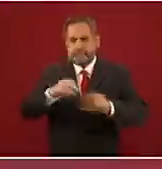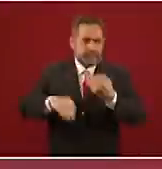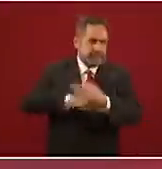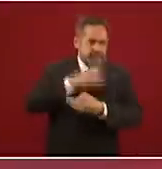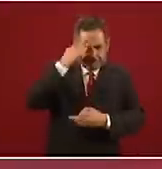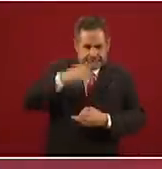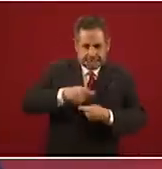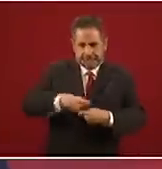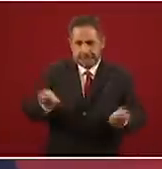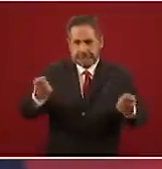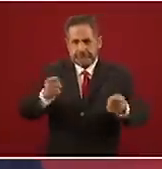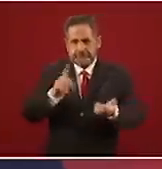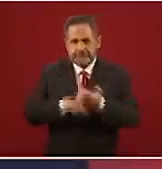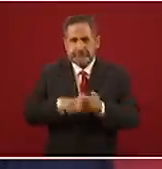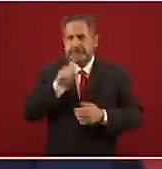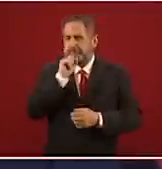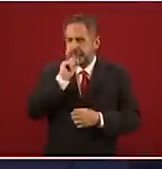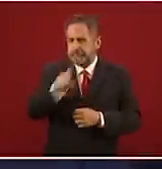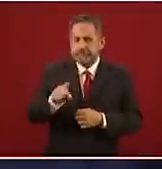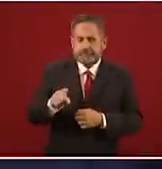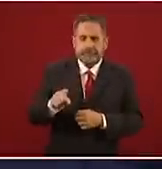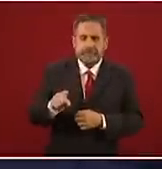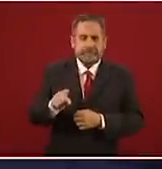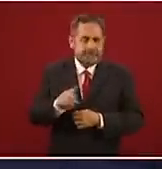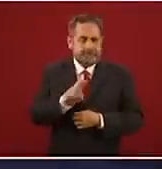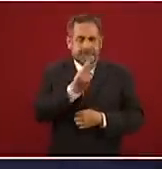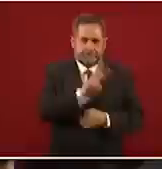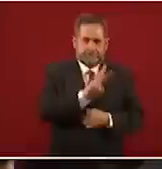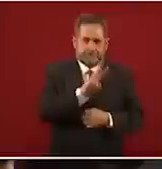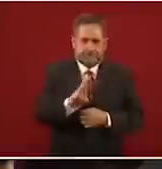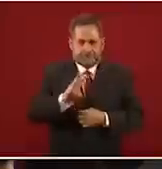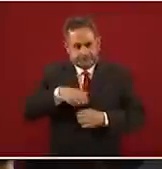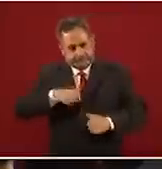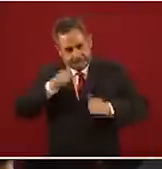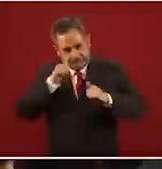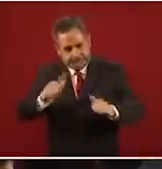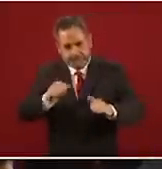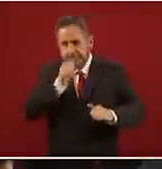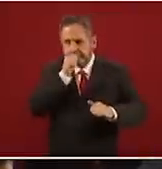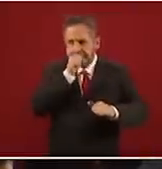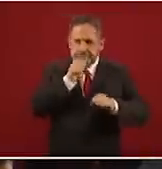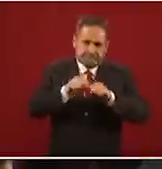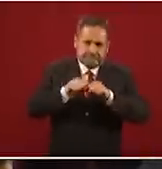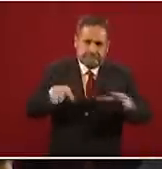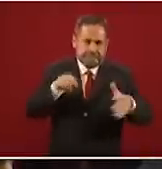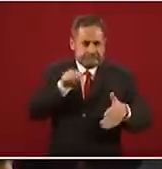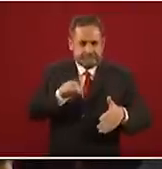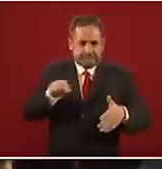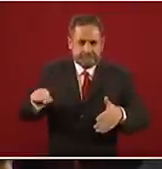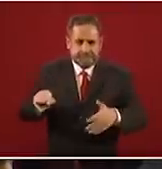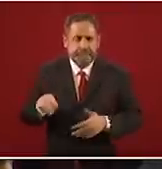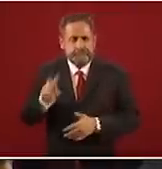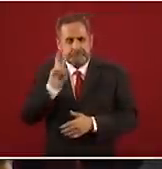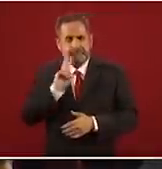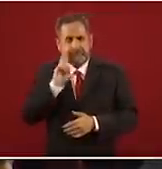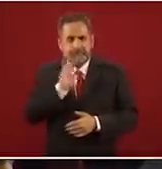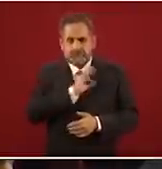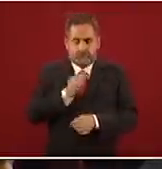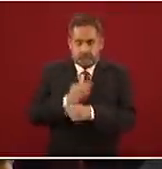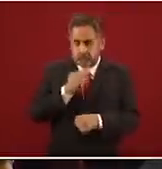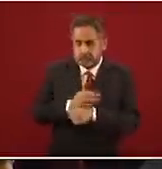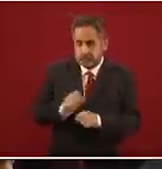todos, incluso también la página de atención, si se puede ahora